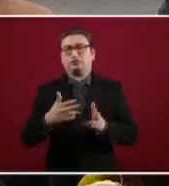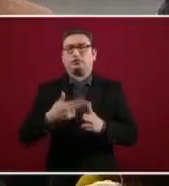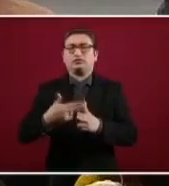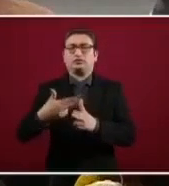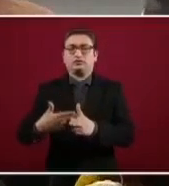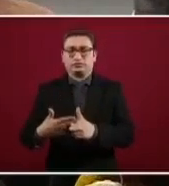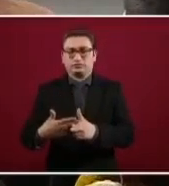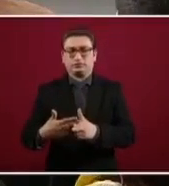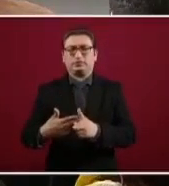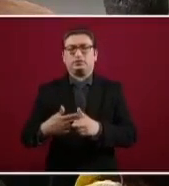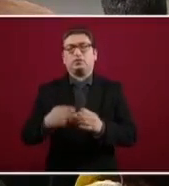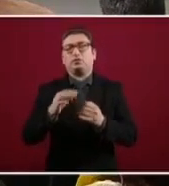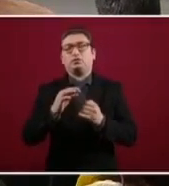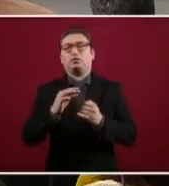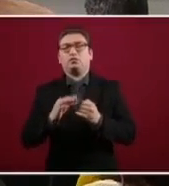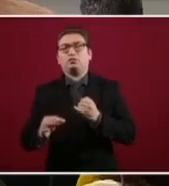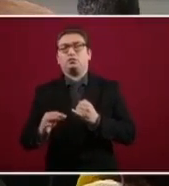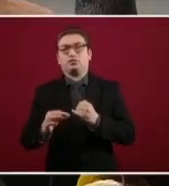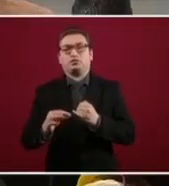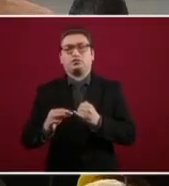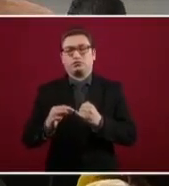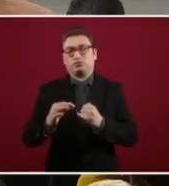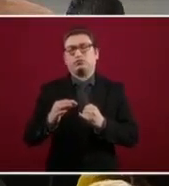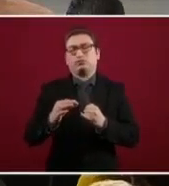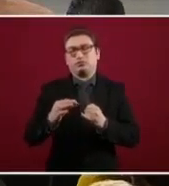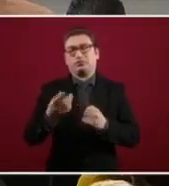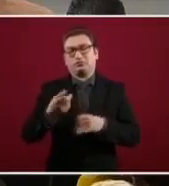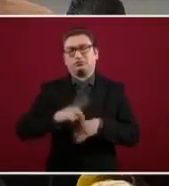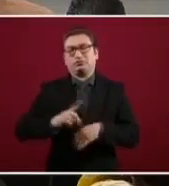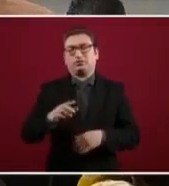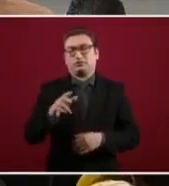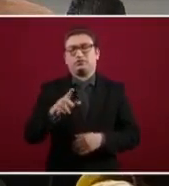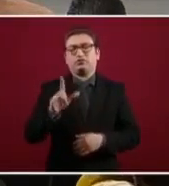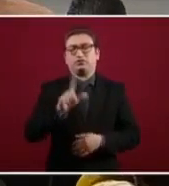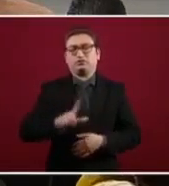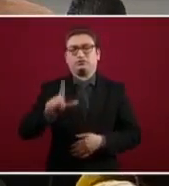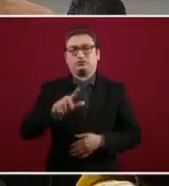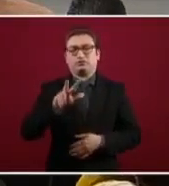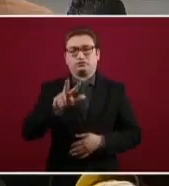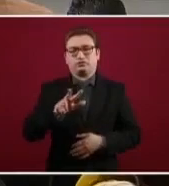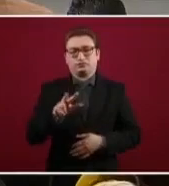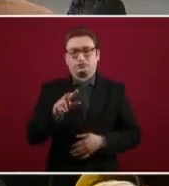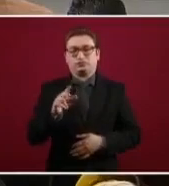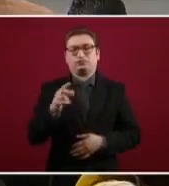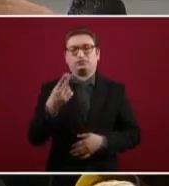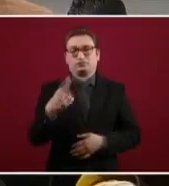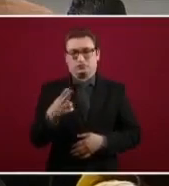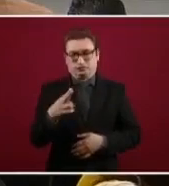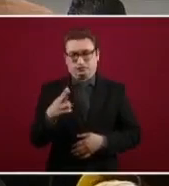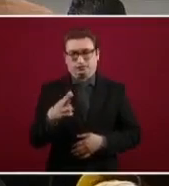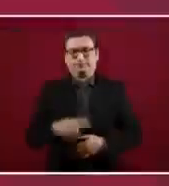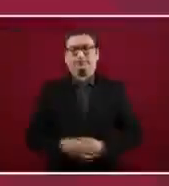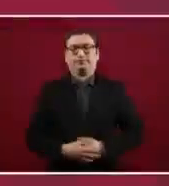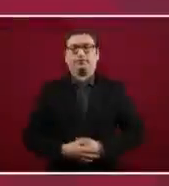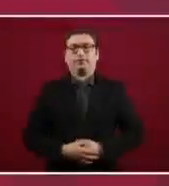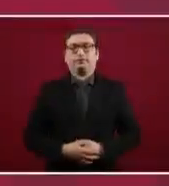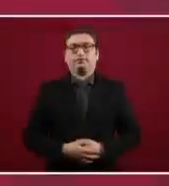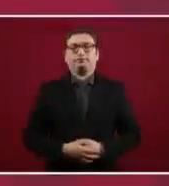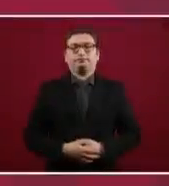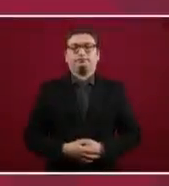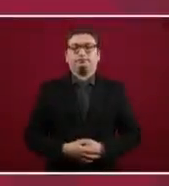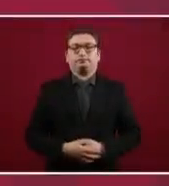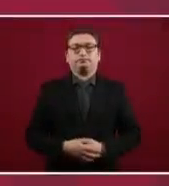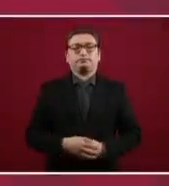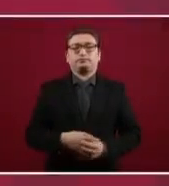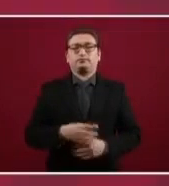el último minuto del lunes 18 de noviembre el próximo lunes lo primero